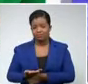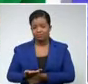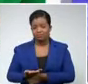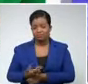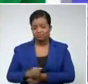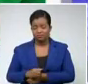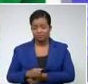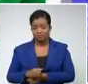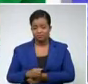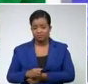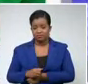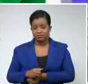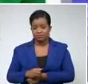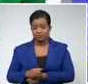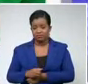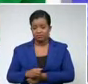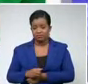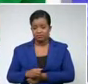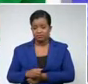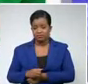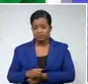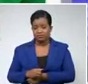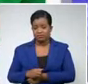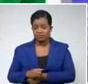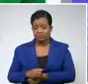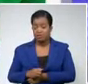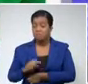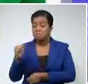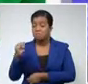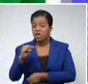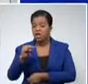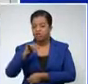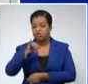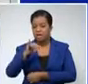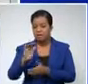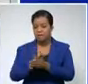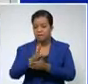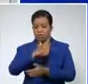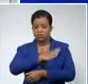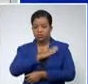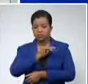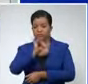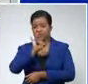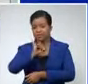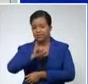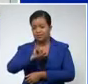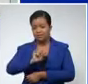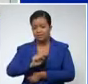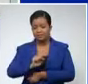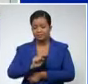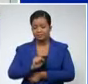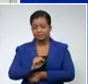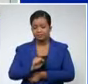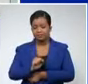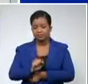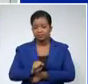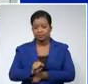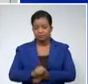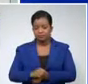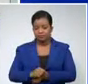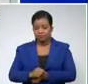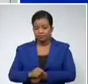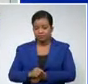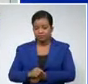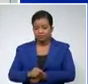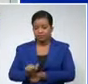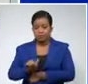día 6 de marzo, que fueron 76, y el día de hoy que fueron 98. Ahí